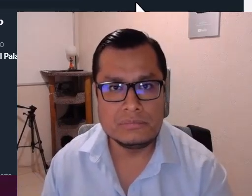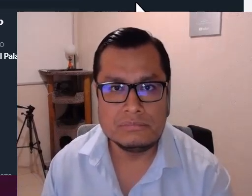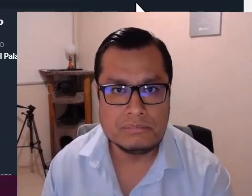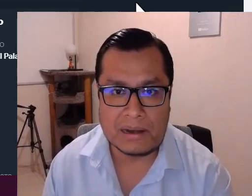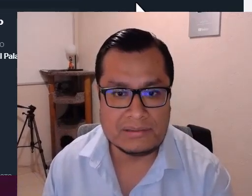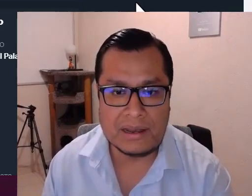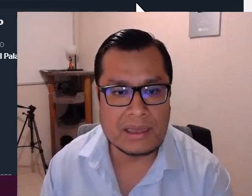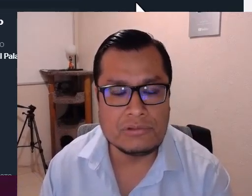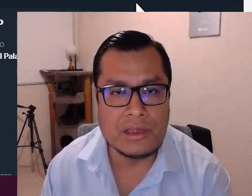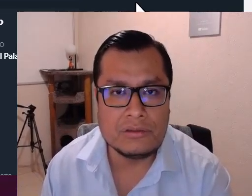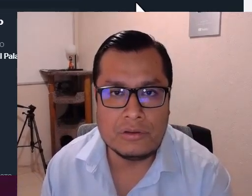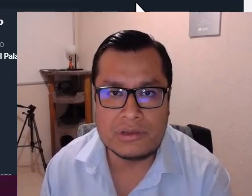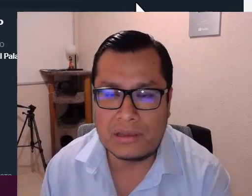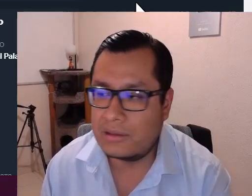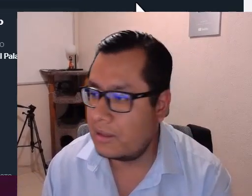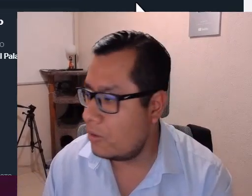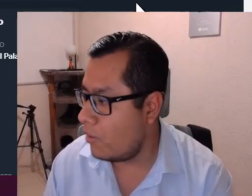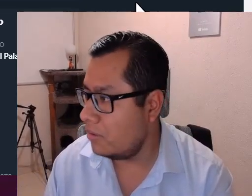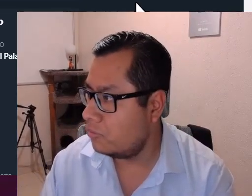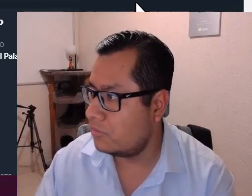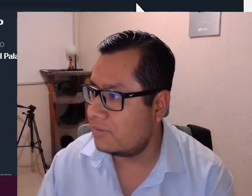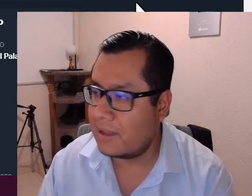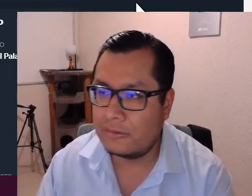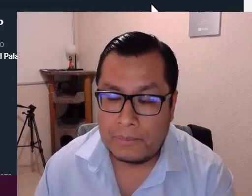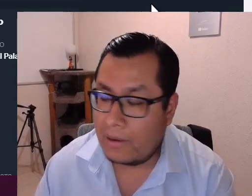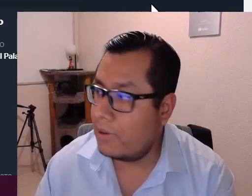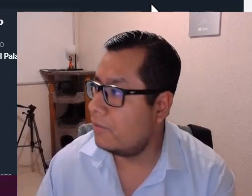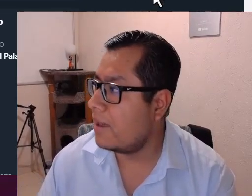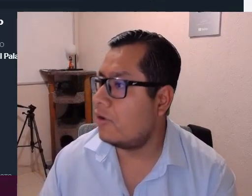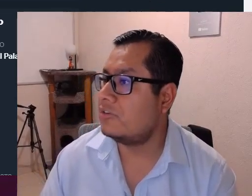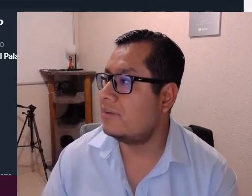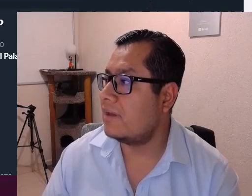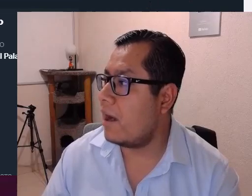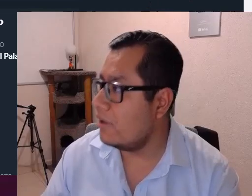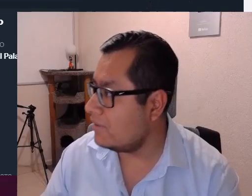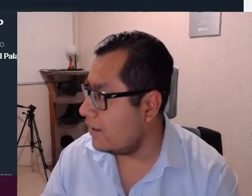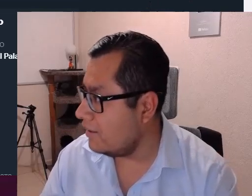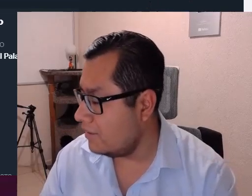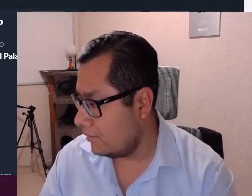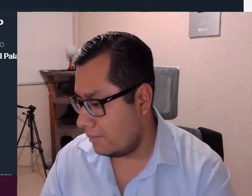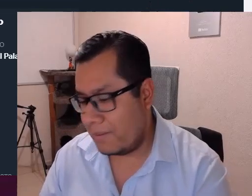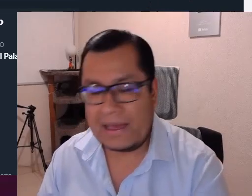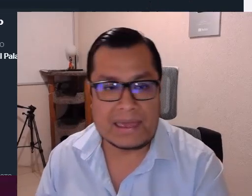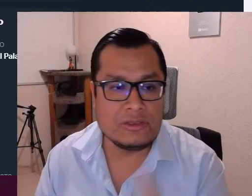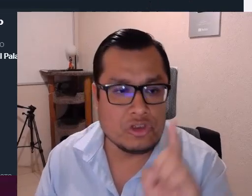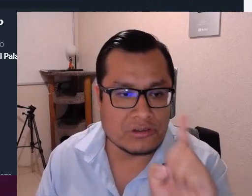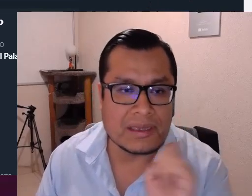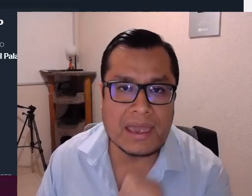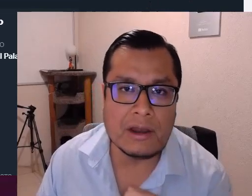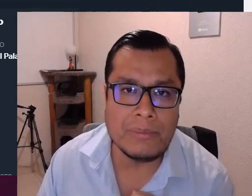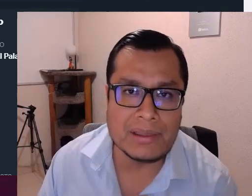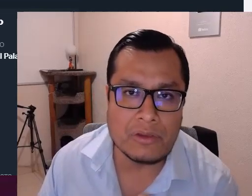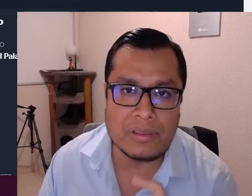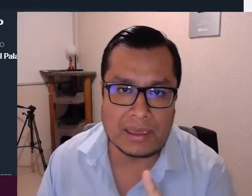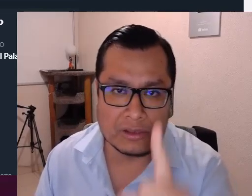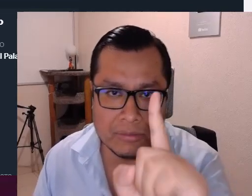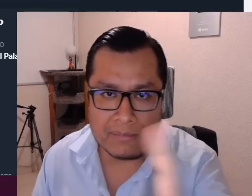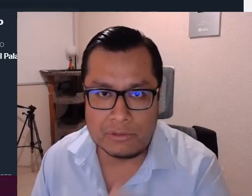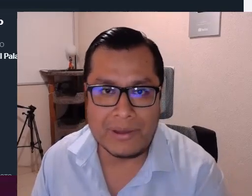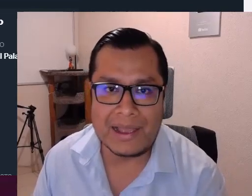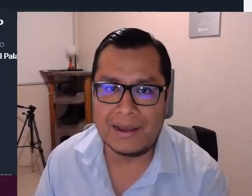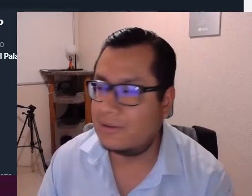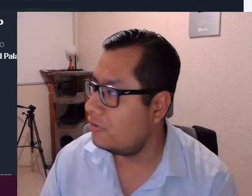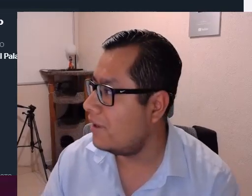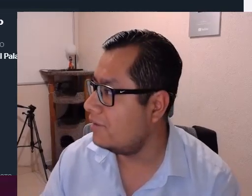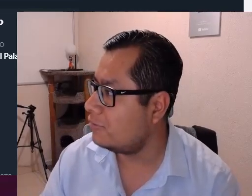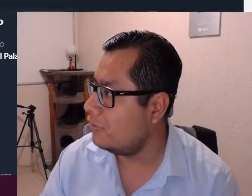no pareciera que ustedes no Los tratan igual sus estados pero bueno Qué cosas ahorita para que no se queje el gobernador de que no